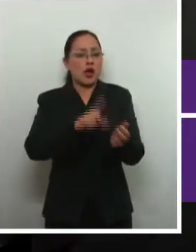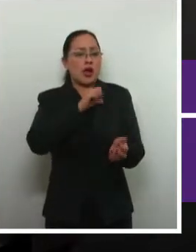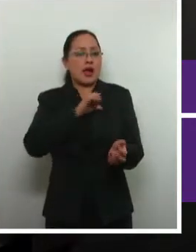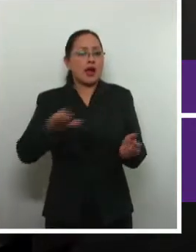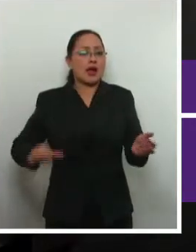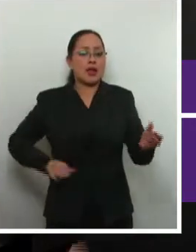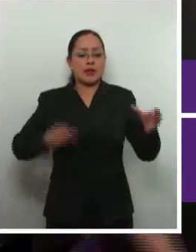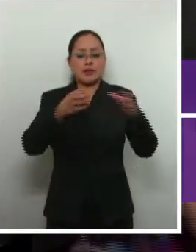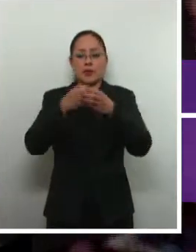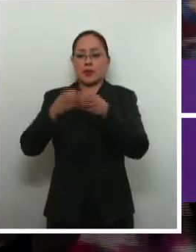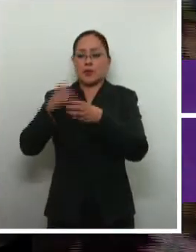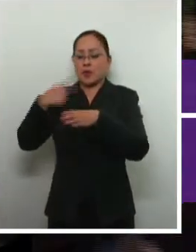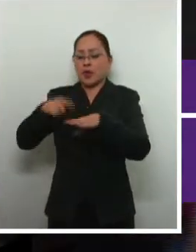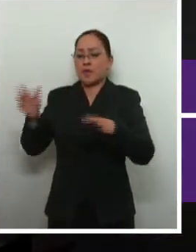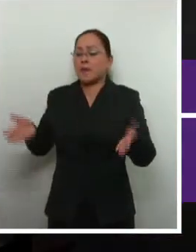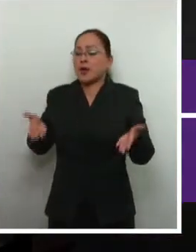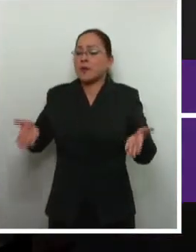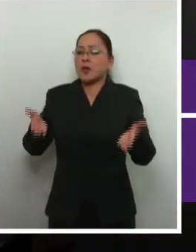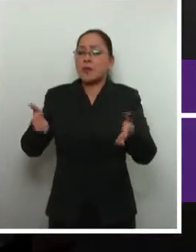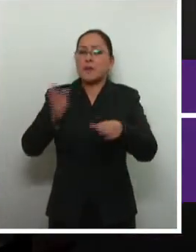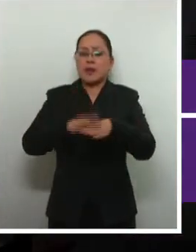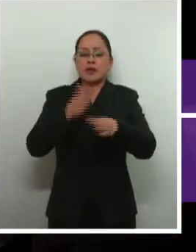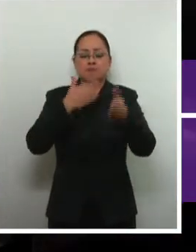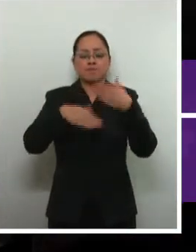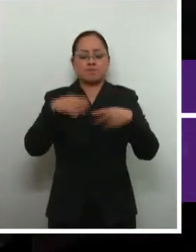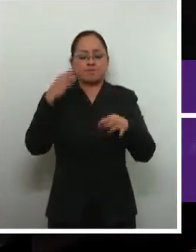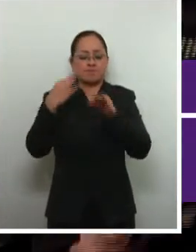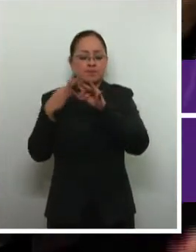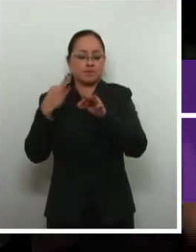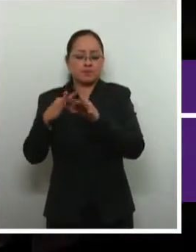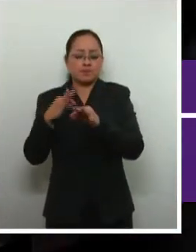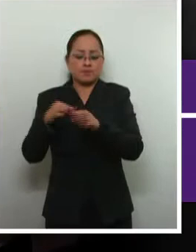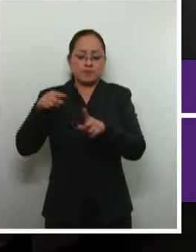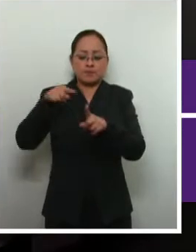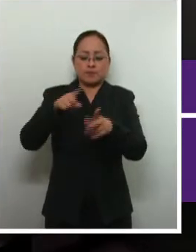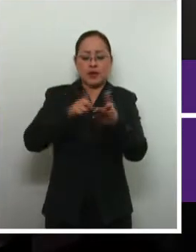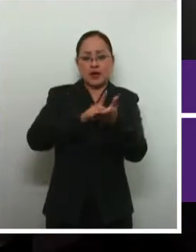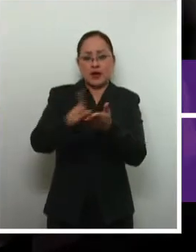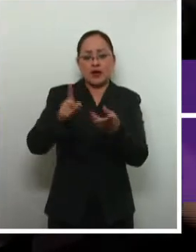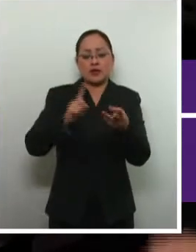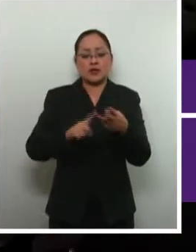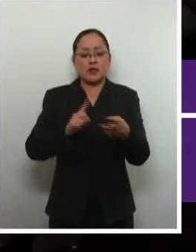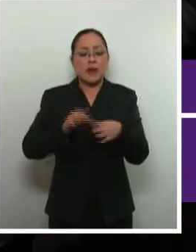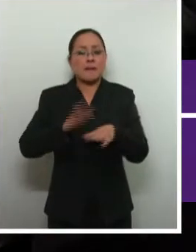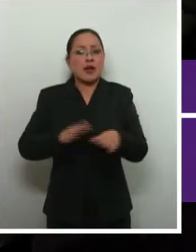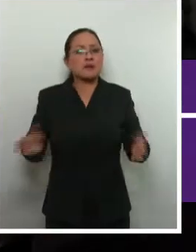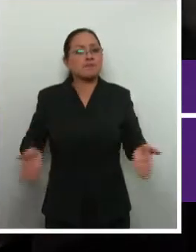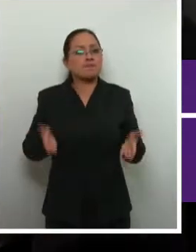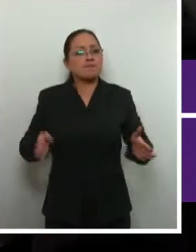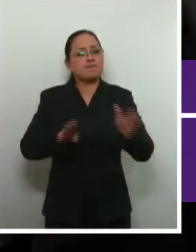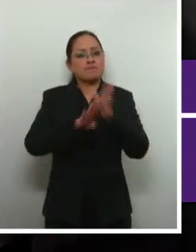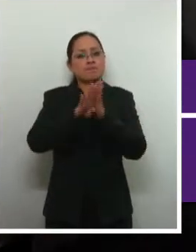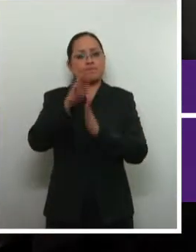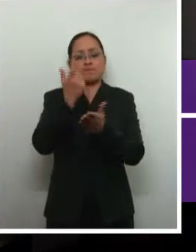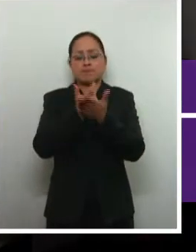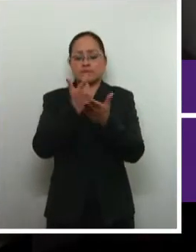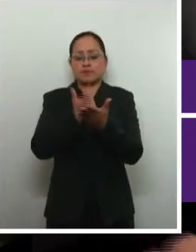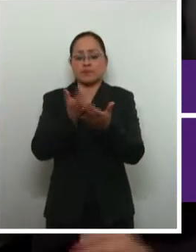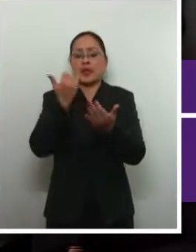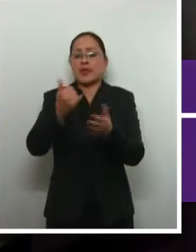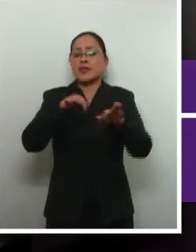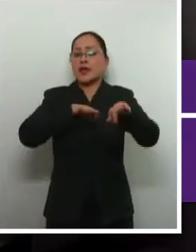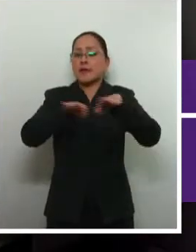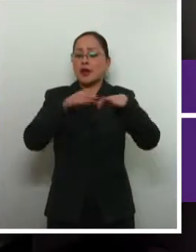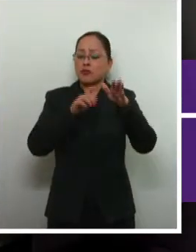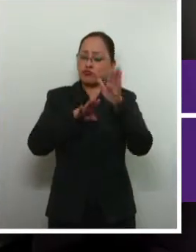en la promoción del desarrollo, el cumplimiento de los derechos, el fomento del crecimiento económico y el empleo y